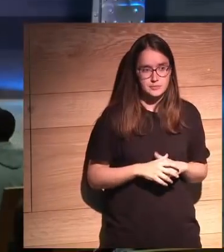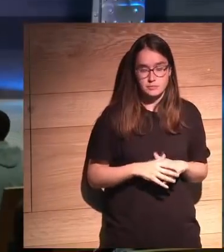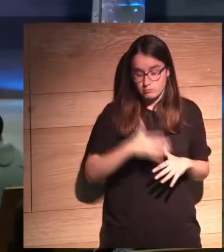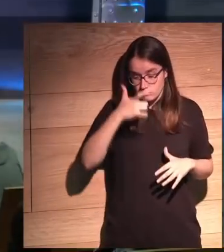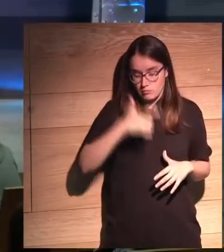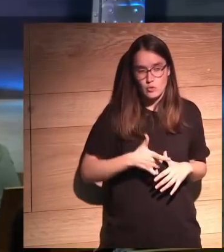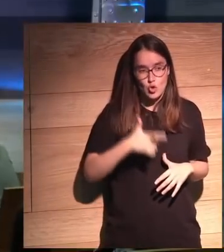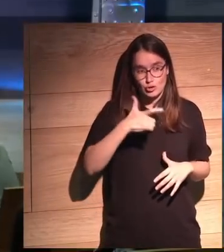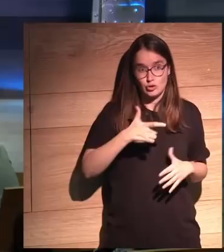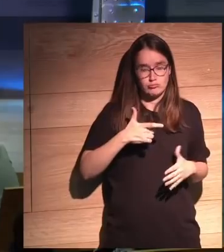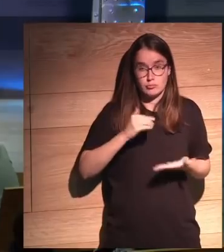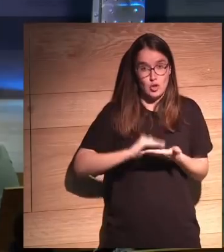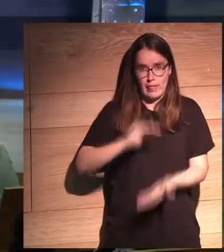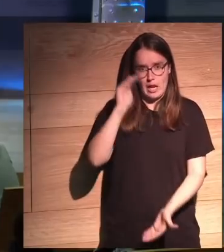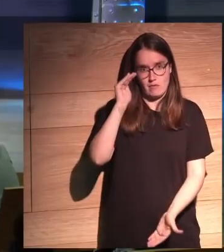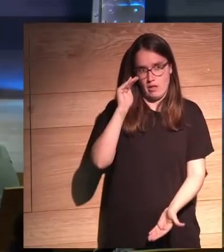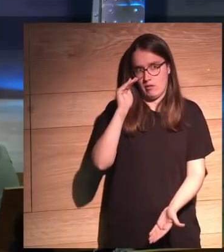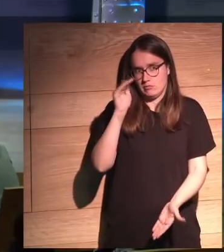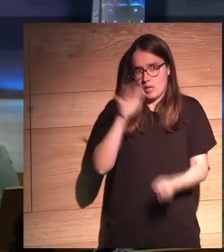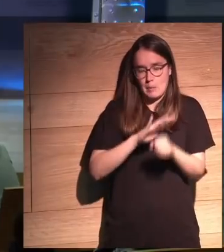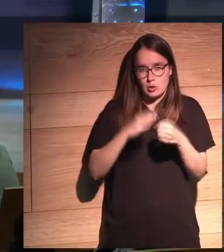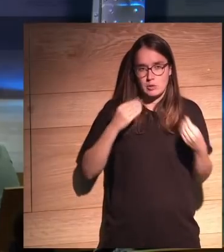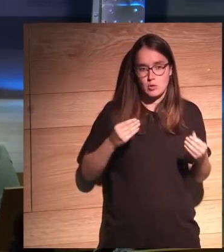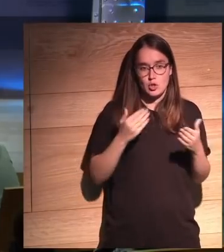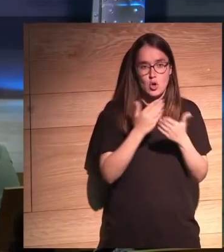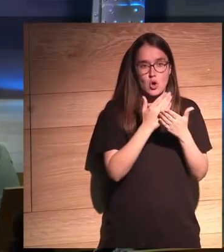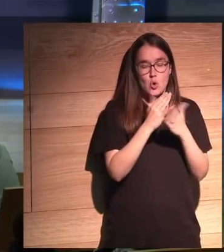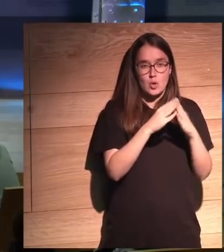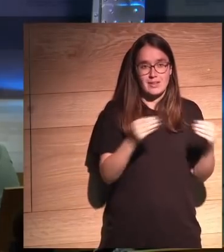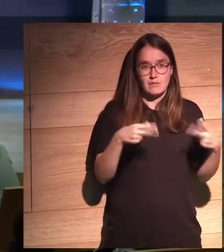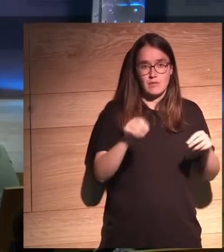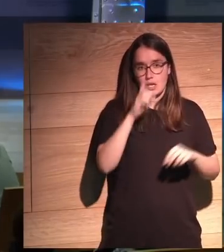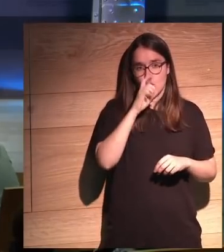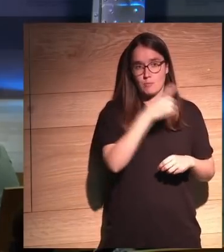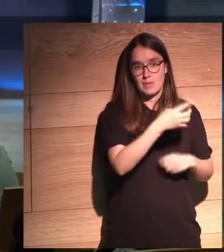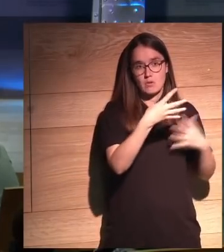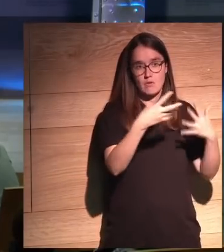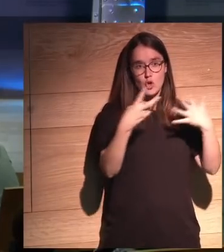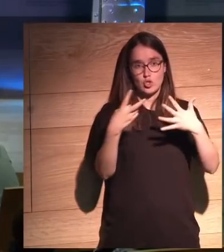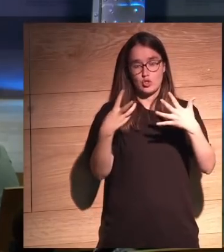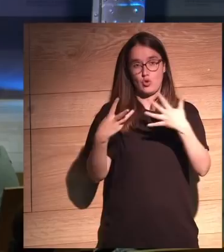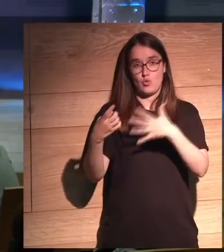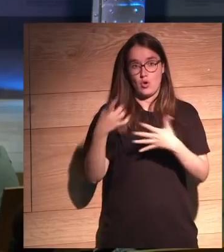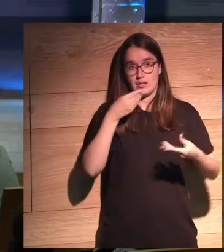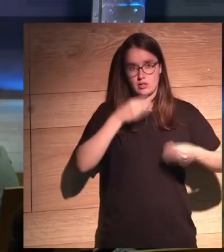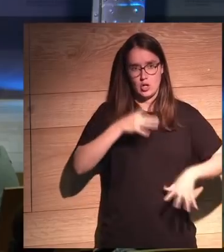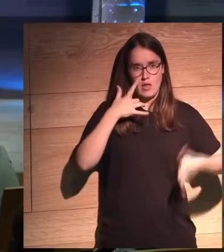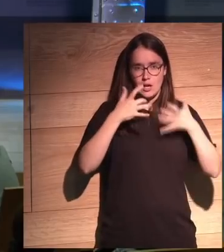Bueno, yo llevo toda la vida en esto, ¿no? Yo acabé la carrera en el año 81, una historia del arte,